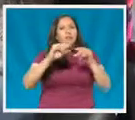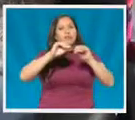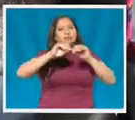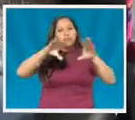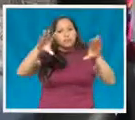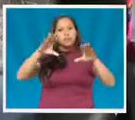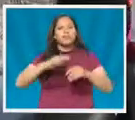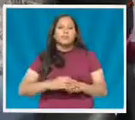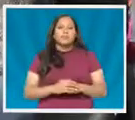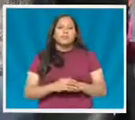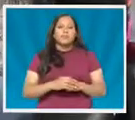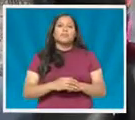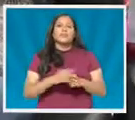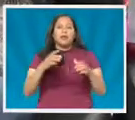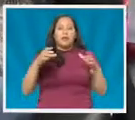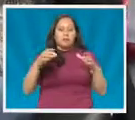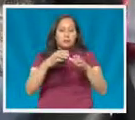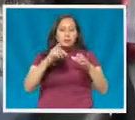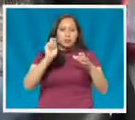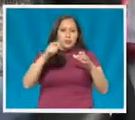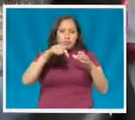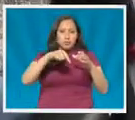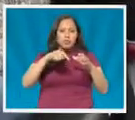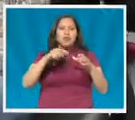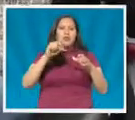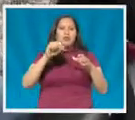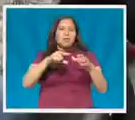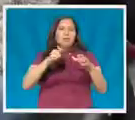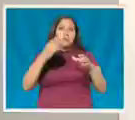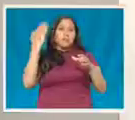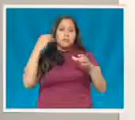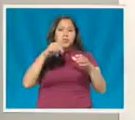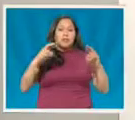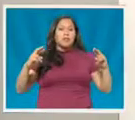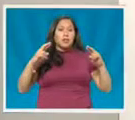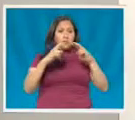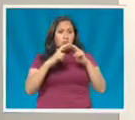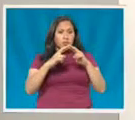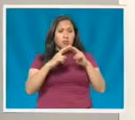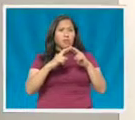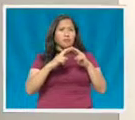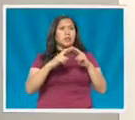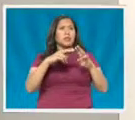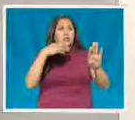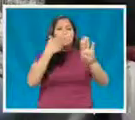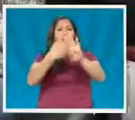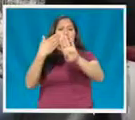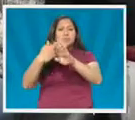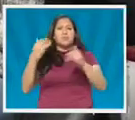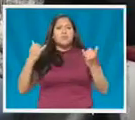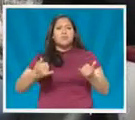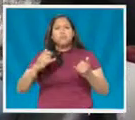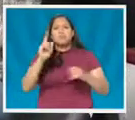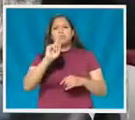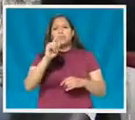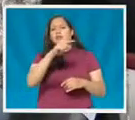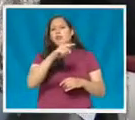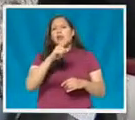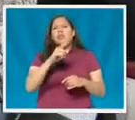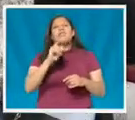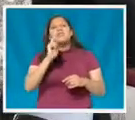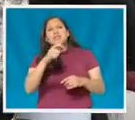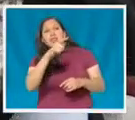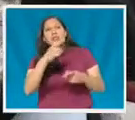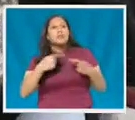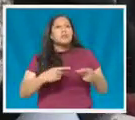se sincretiza con lo que había antes. Entonces no es una religión que se contraponga, por eso no se sabe muy bien